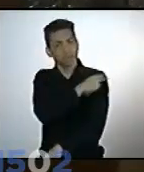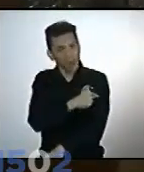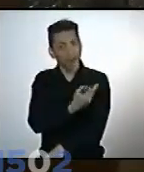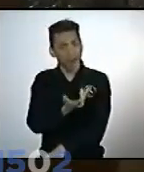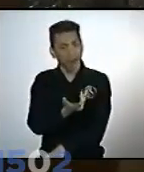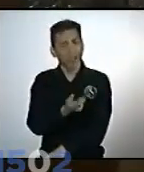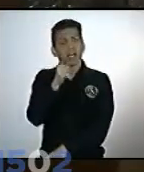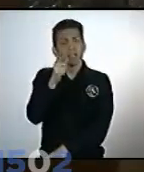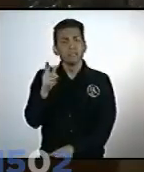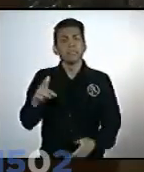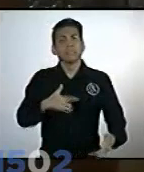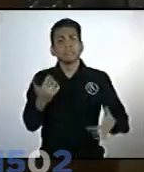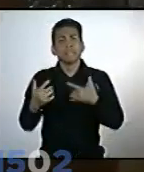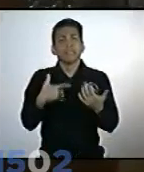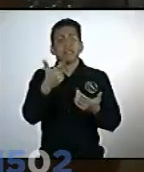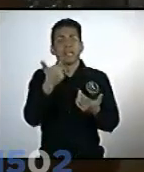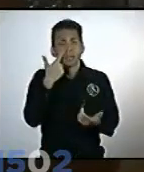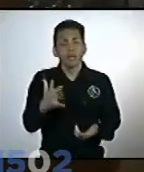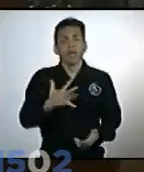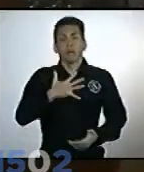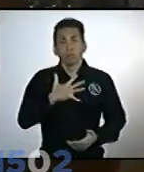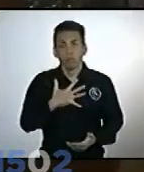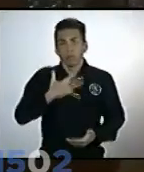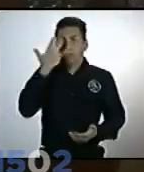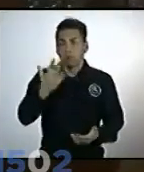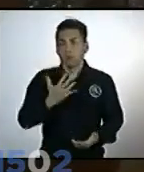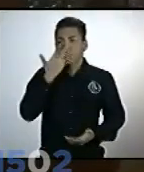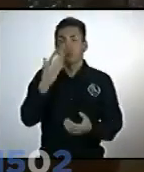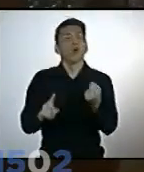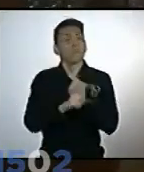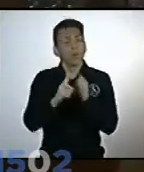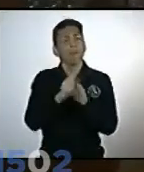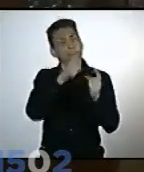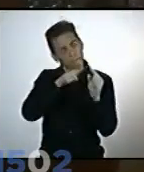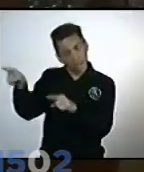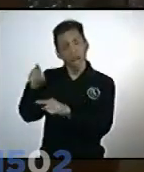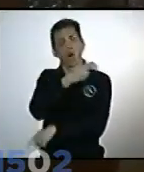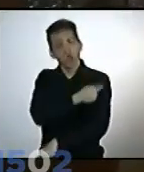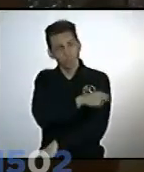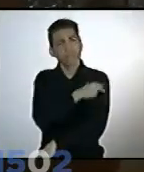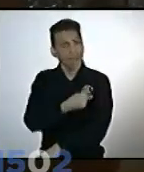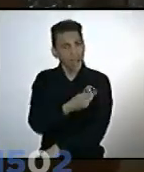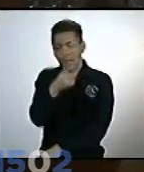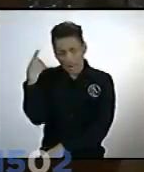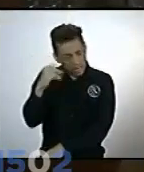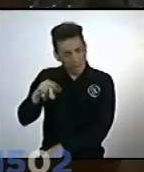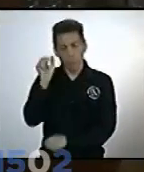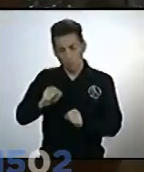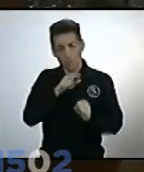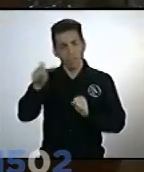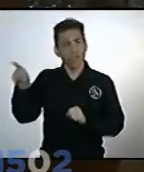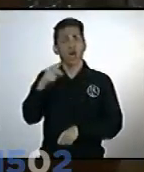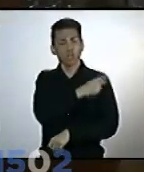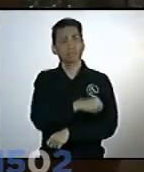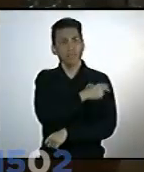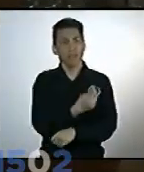está mal, especialmente con problemas respiratorios, vaya a los hospitales. Acuda cuanto antes al médico.